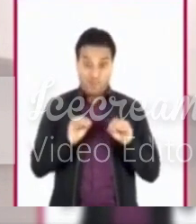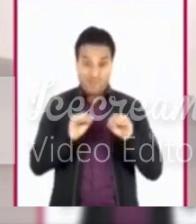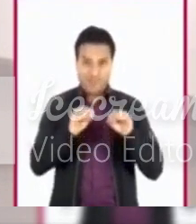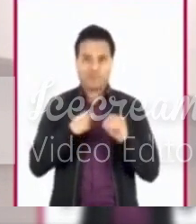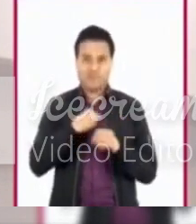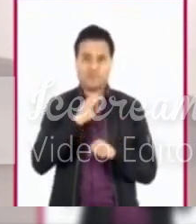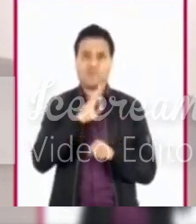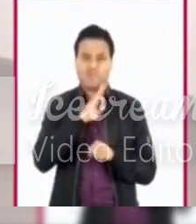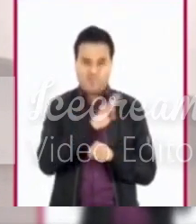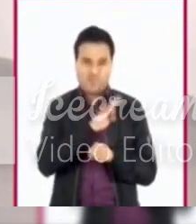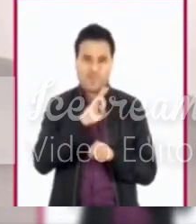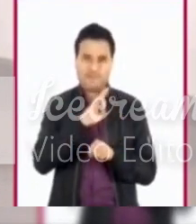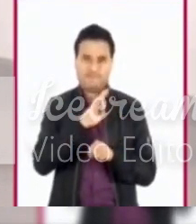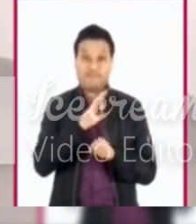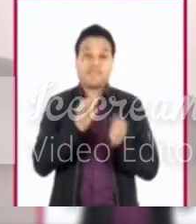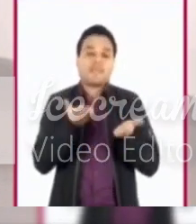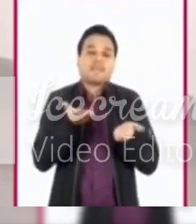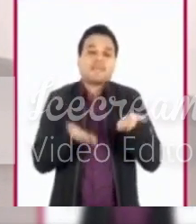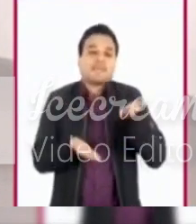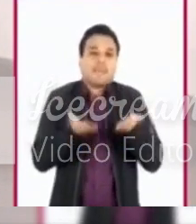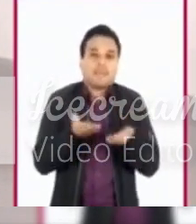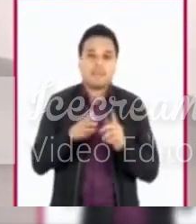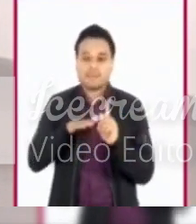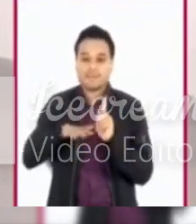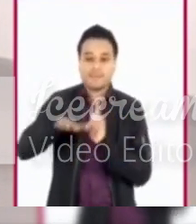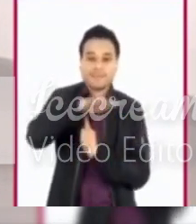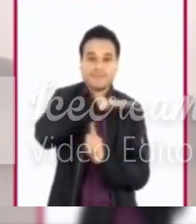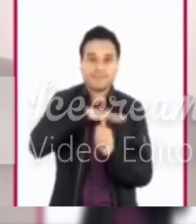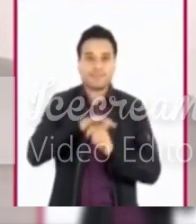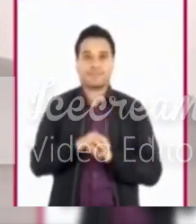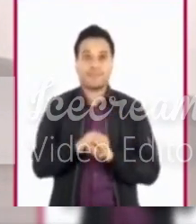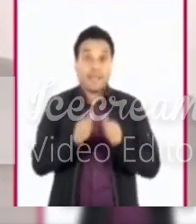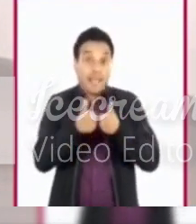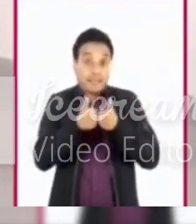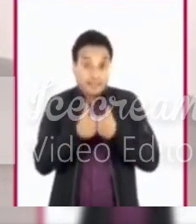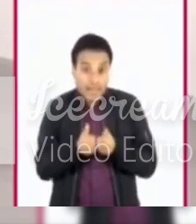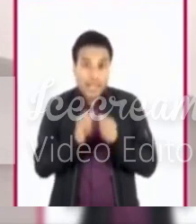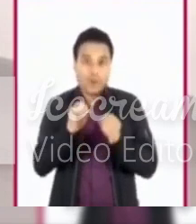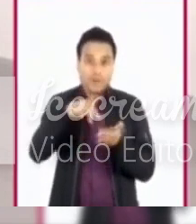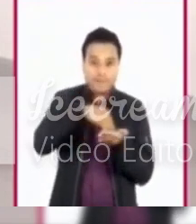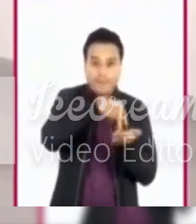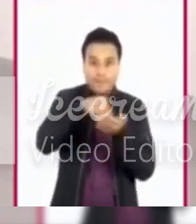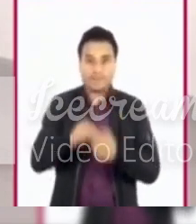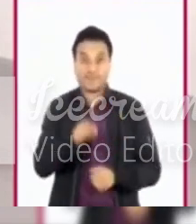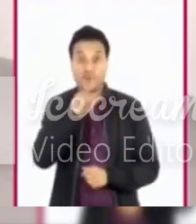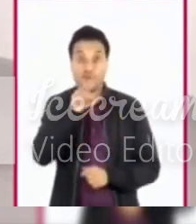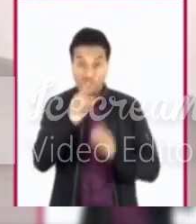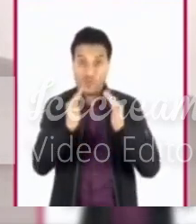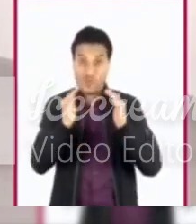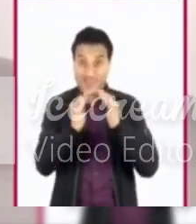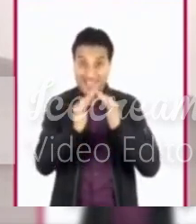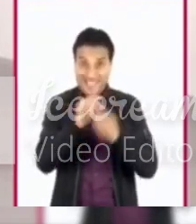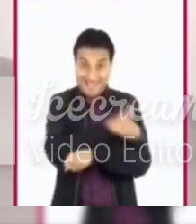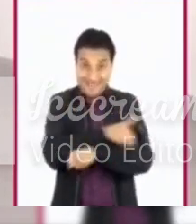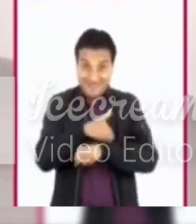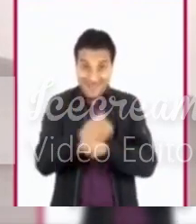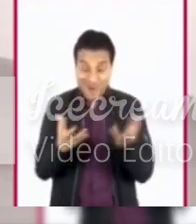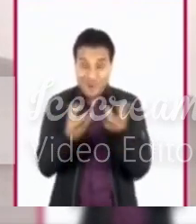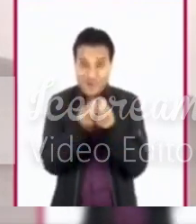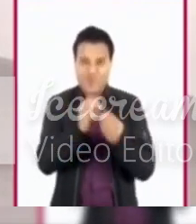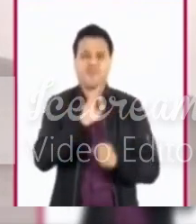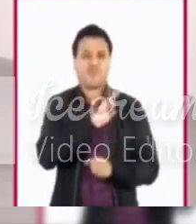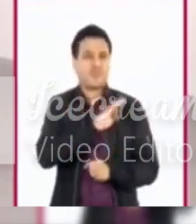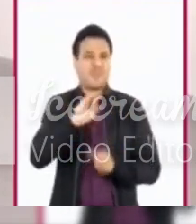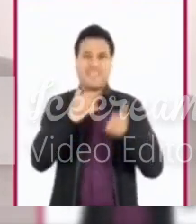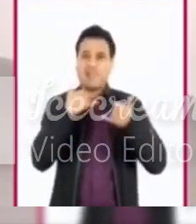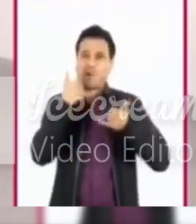podemos desarrollar según el espacio en el que deseemos movernos. En casa, junto con su familia, también podrán jugar